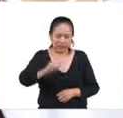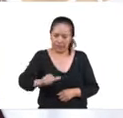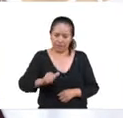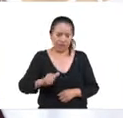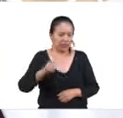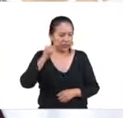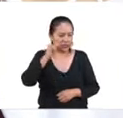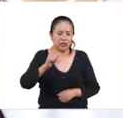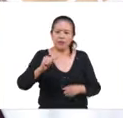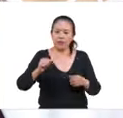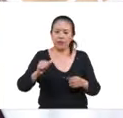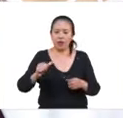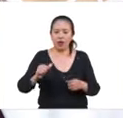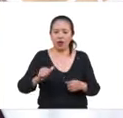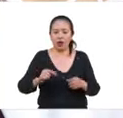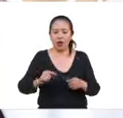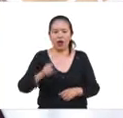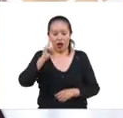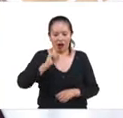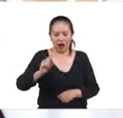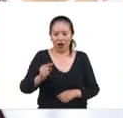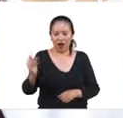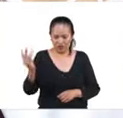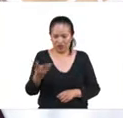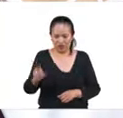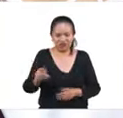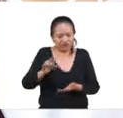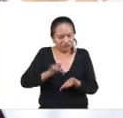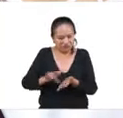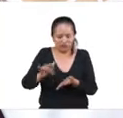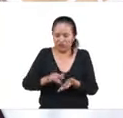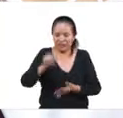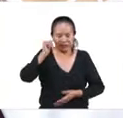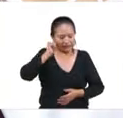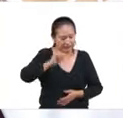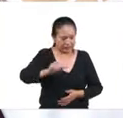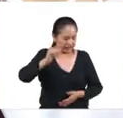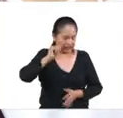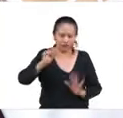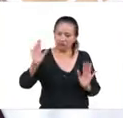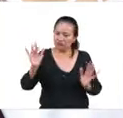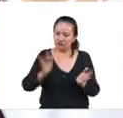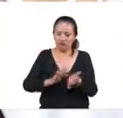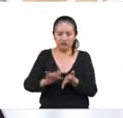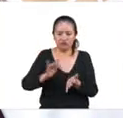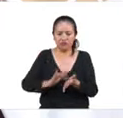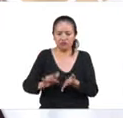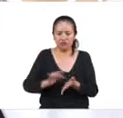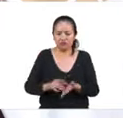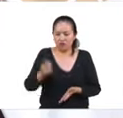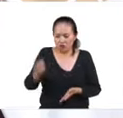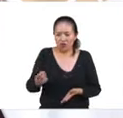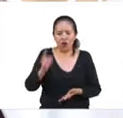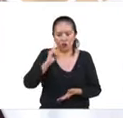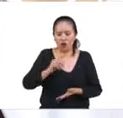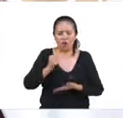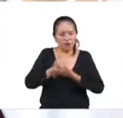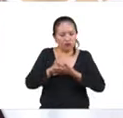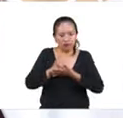para apoyar a los familiares de las víctimas. Siempre, siempre, siempre. Además, ella la vamos a